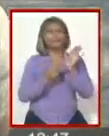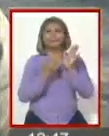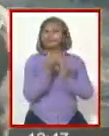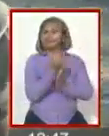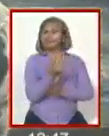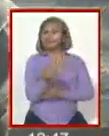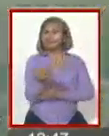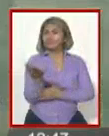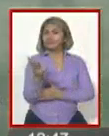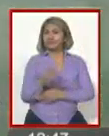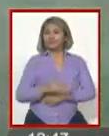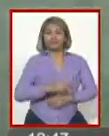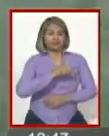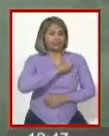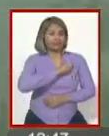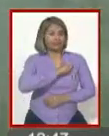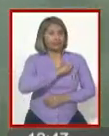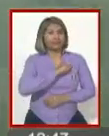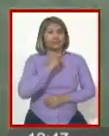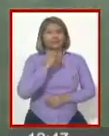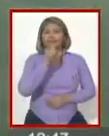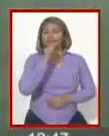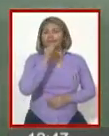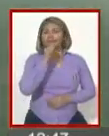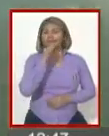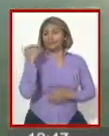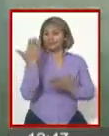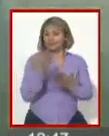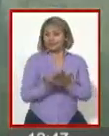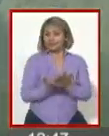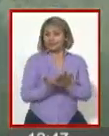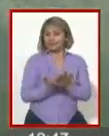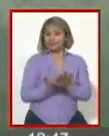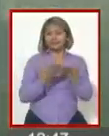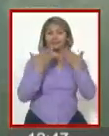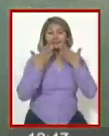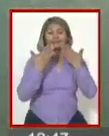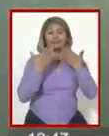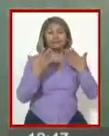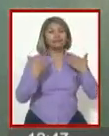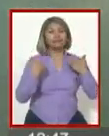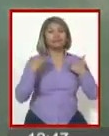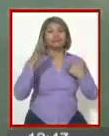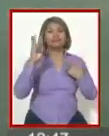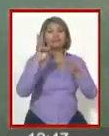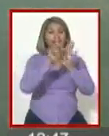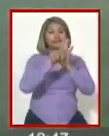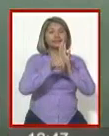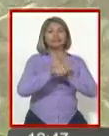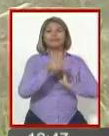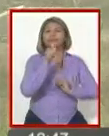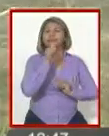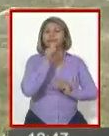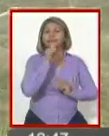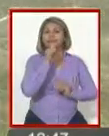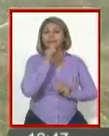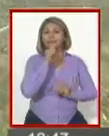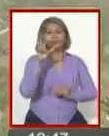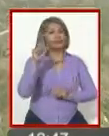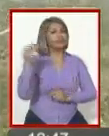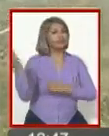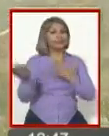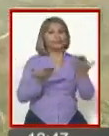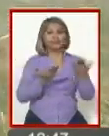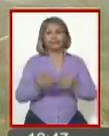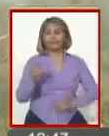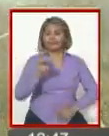evidencia las condiciones del departamento de bomberos que tenemos. Vino un bombero, obviamente agradecemos, que tenía 6 minutos de agua. No sirve para nada